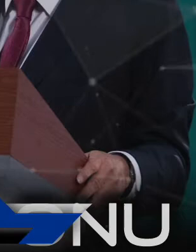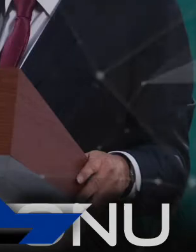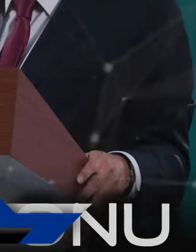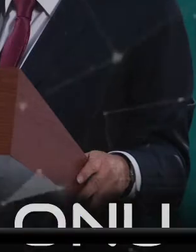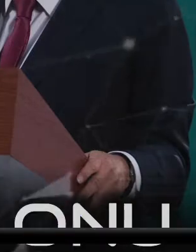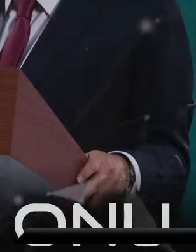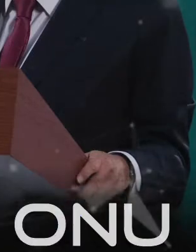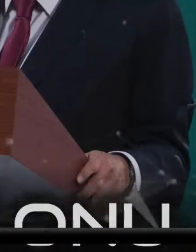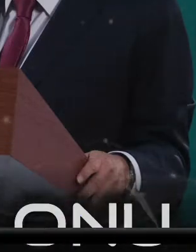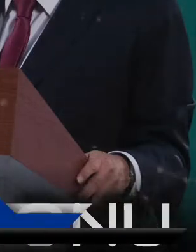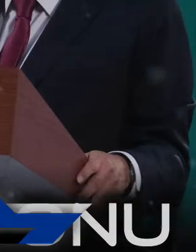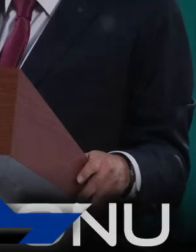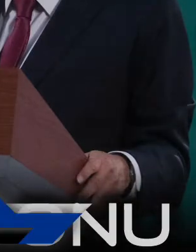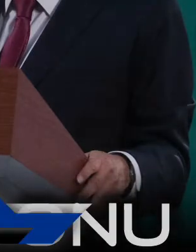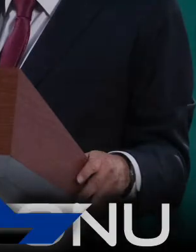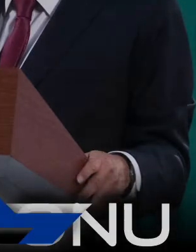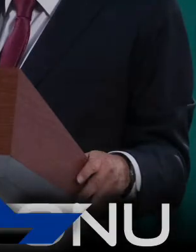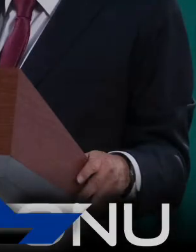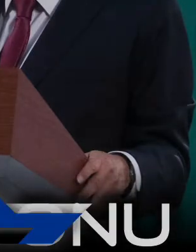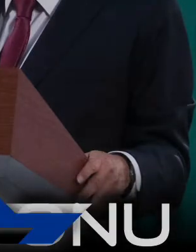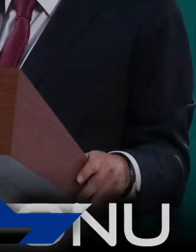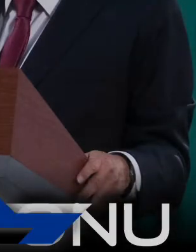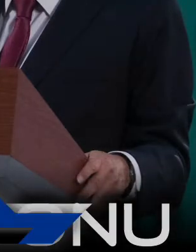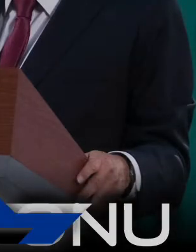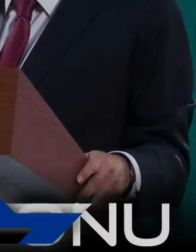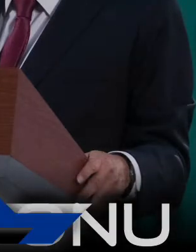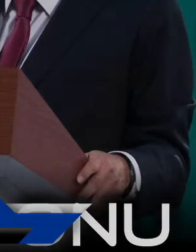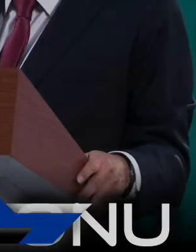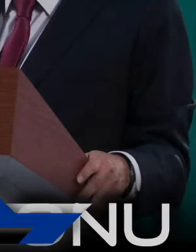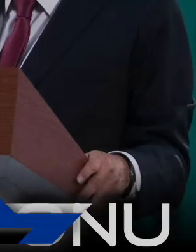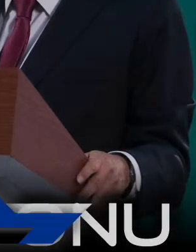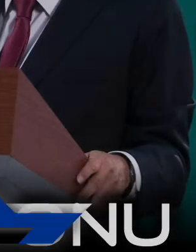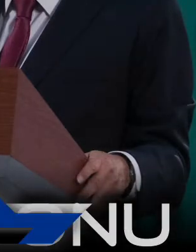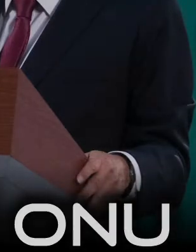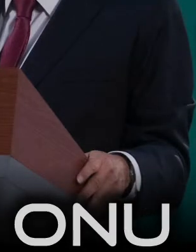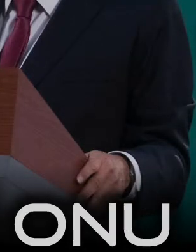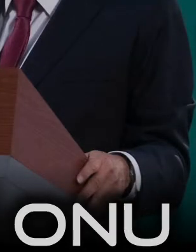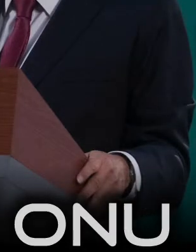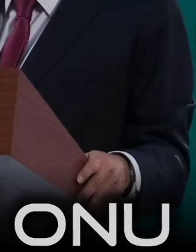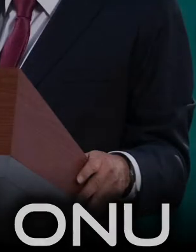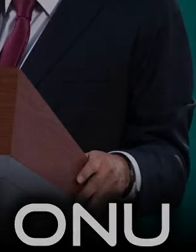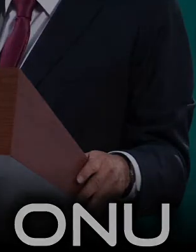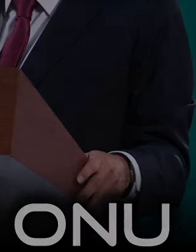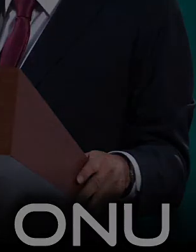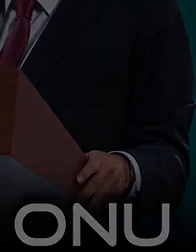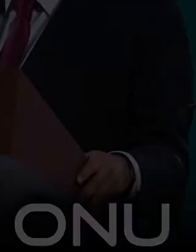La conferencia del presidente Andrés Manuel López Obrador en 5 minutos o menos.